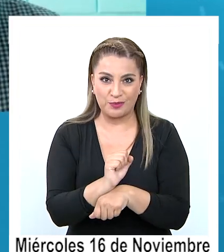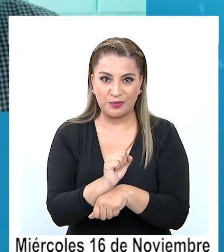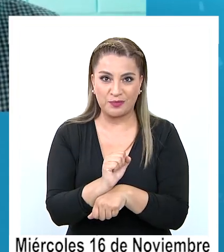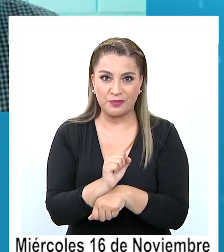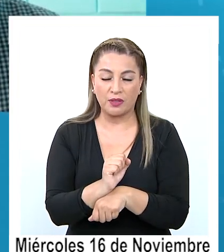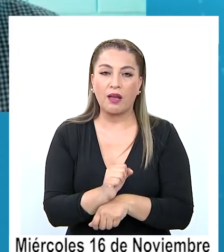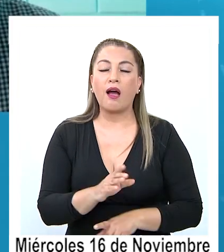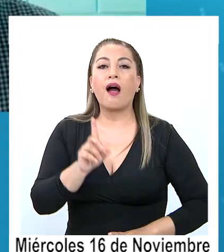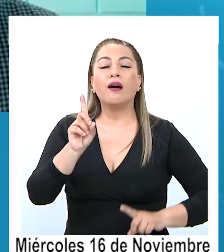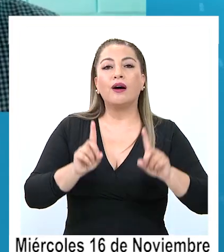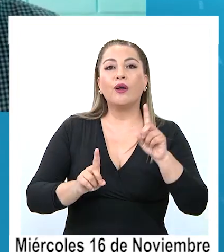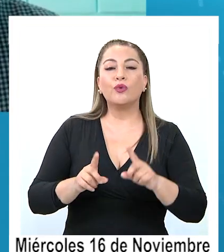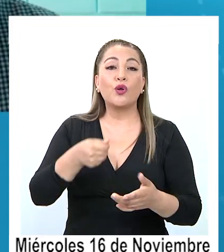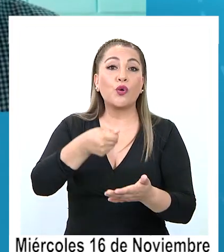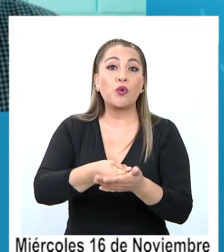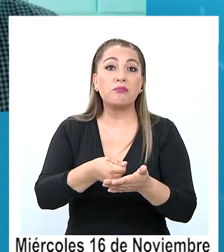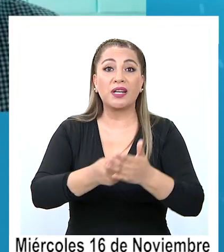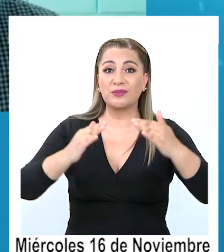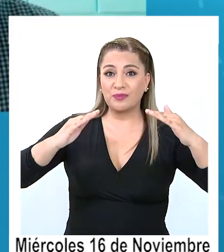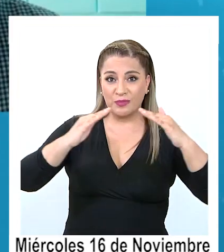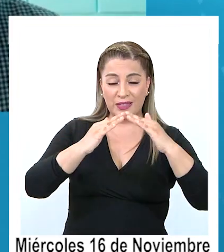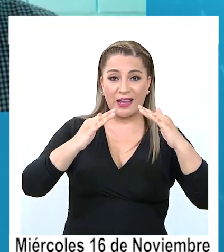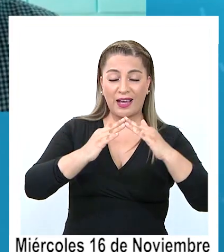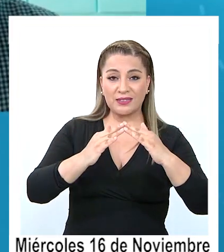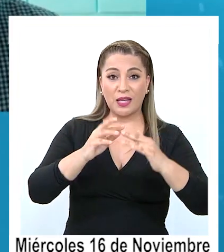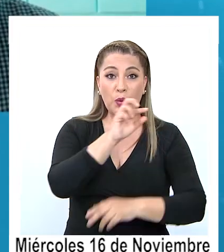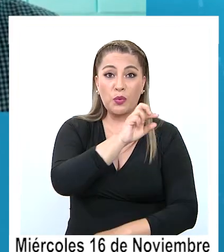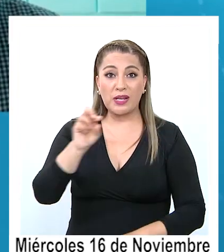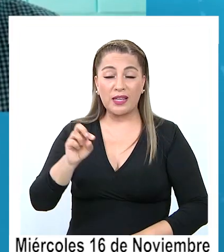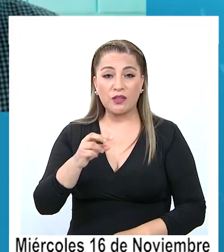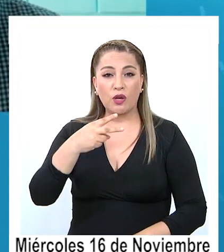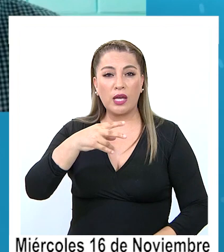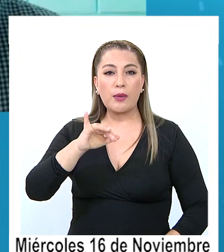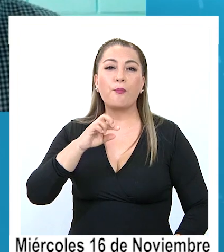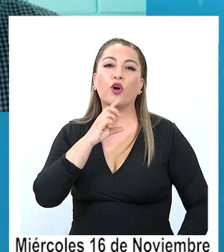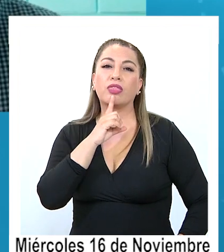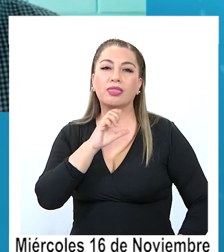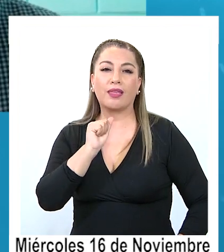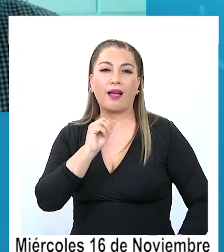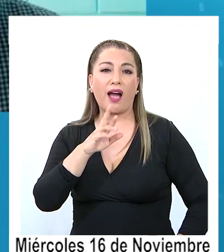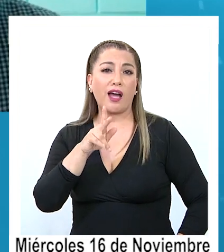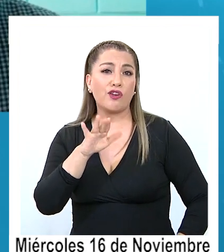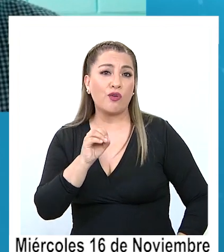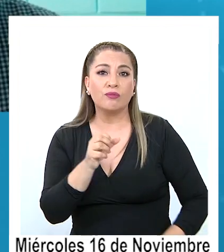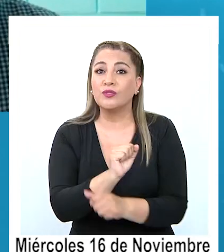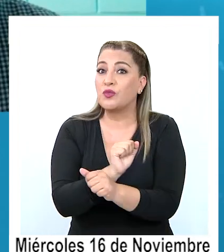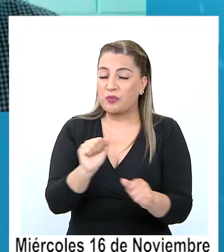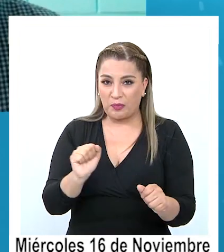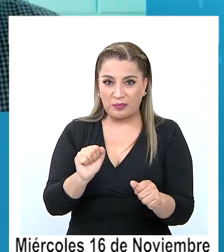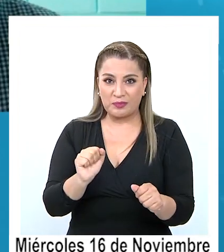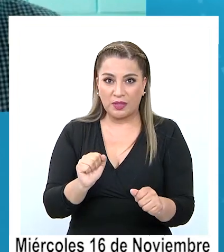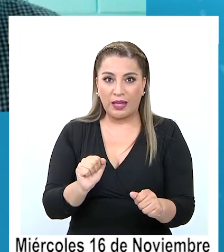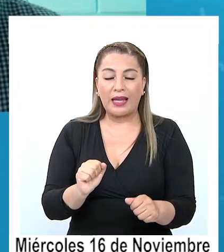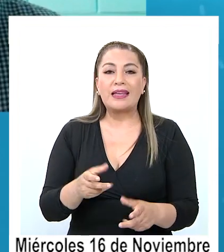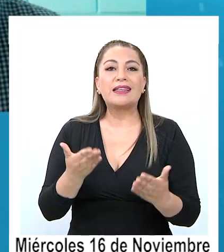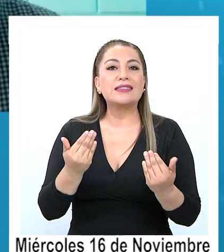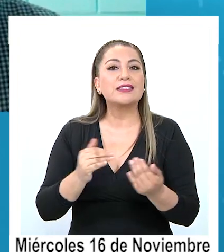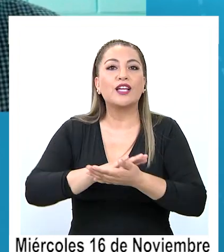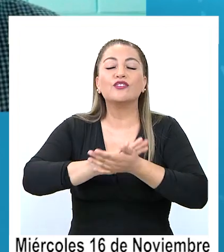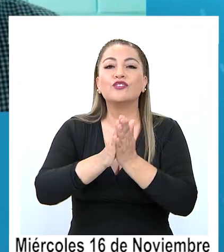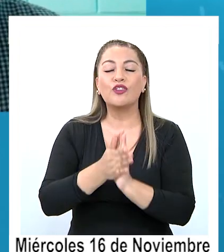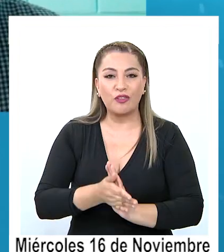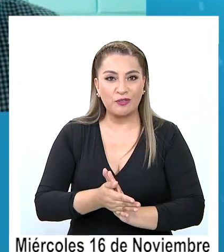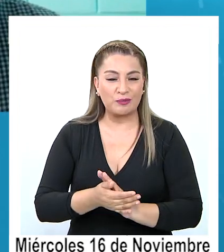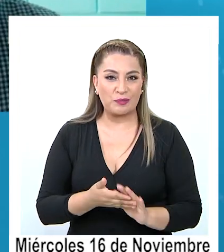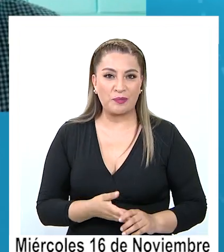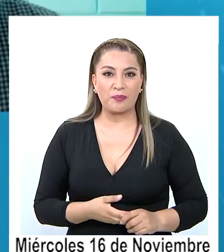personas que quieren también comprar una casa, cierto, crédito hipotecario, el conservador de bienes raíces va a pedir que esté al día, junto como